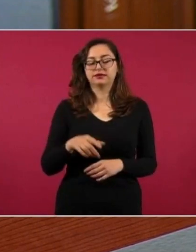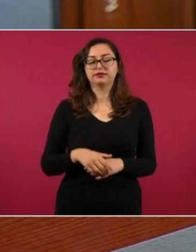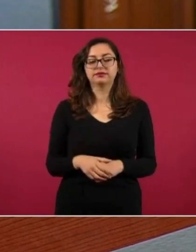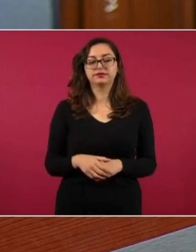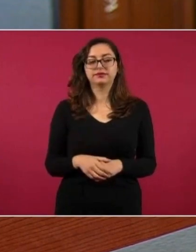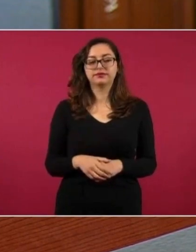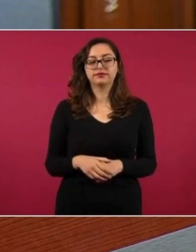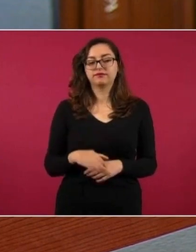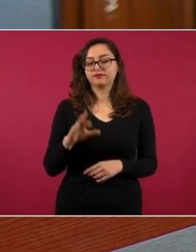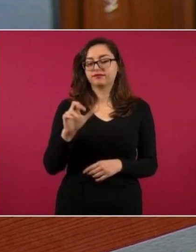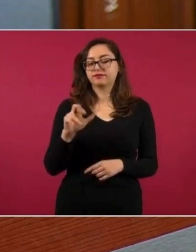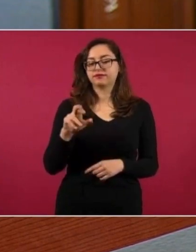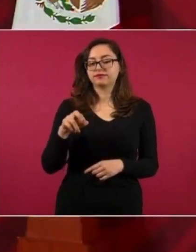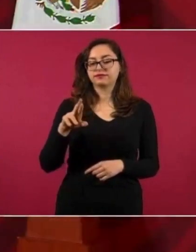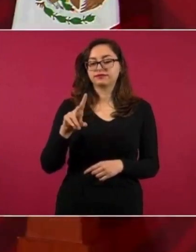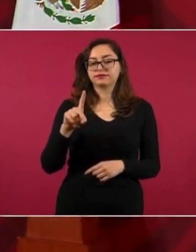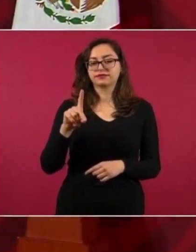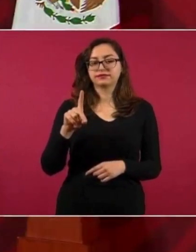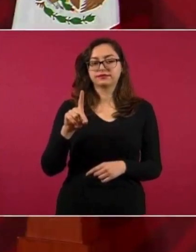Fernando Canales Clarión,